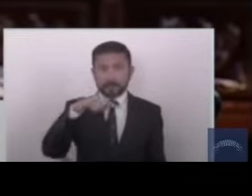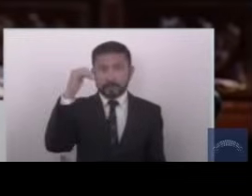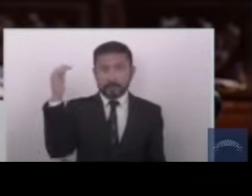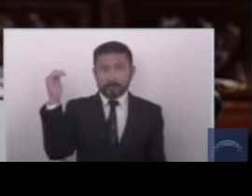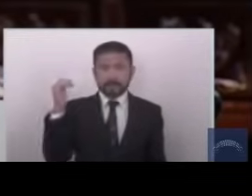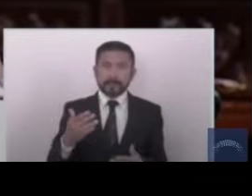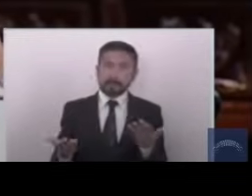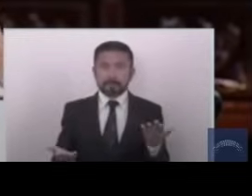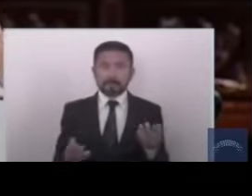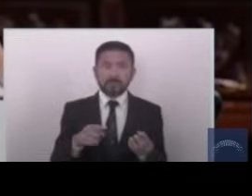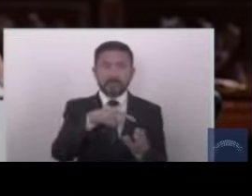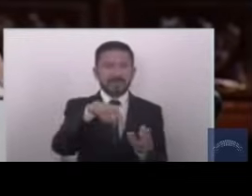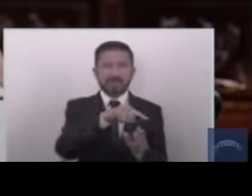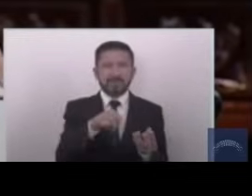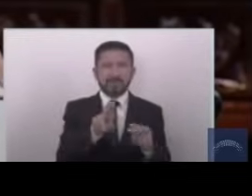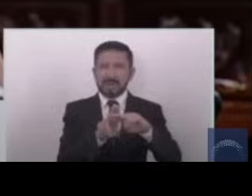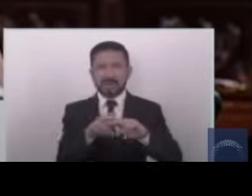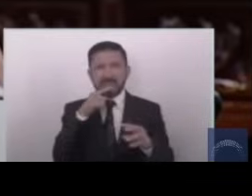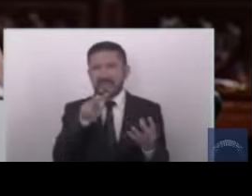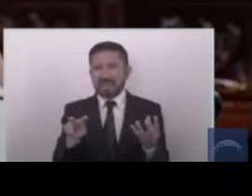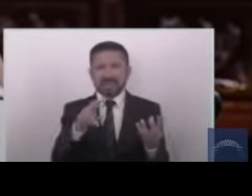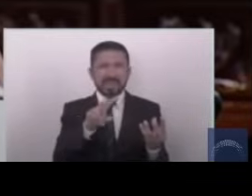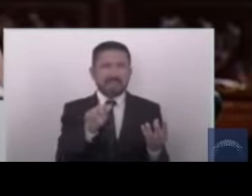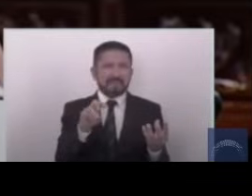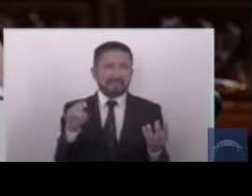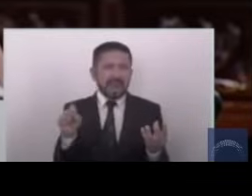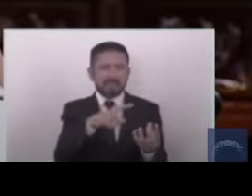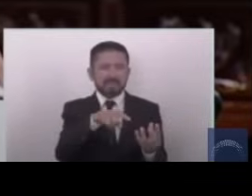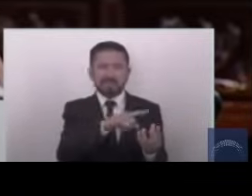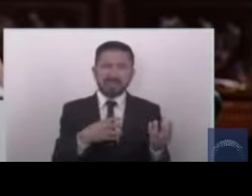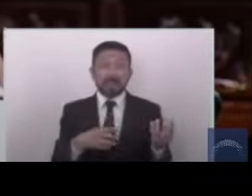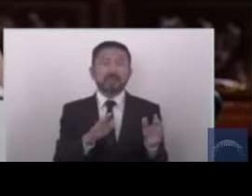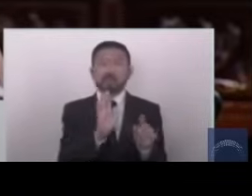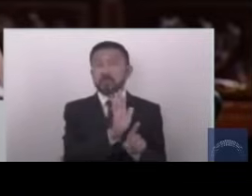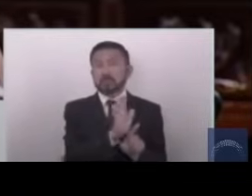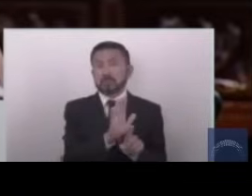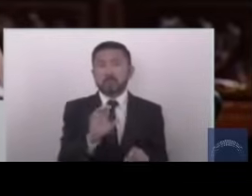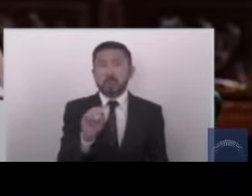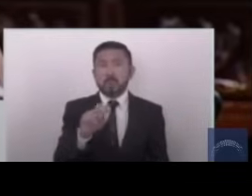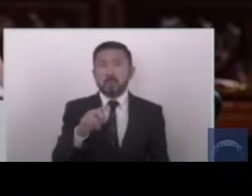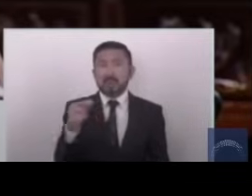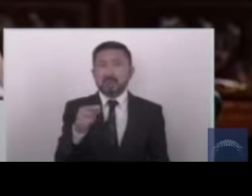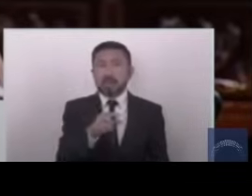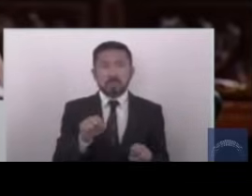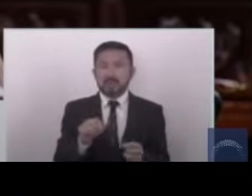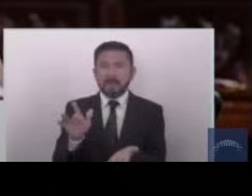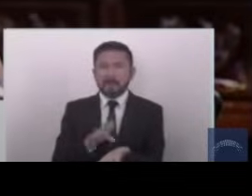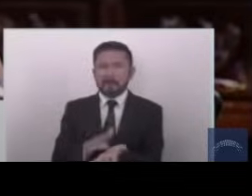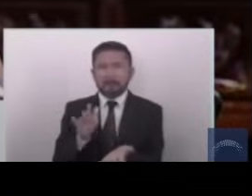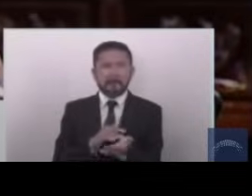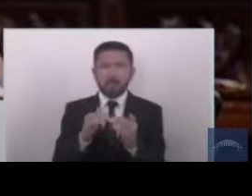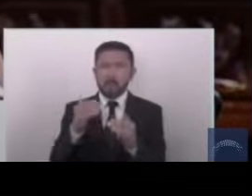parecer la oposición está bastante molesta porque no sé quizás sus ong fachadas ya no podrán desfalcar al gobierno Como lo